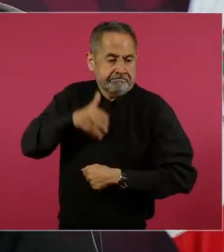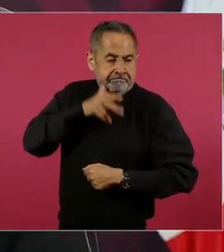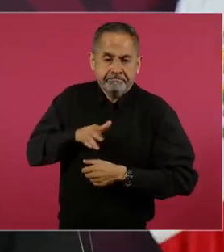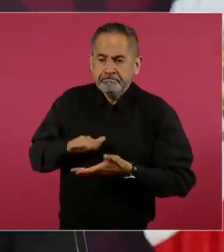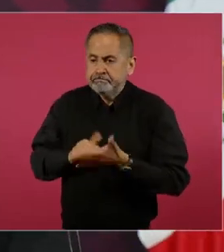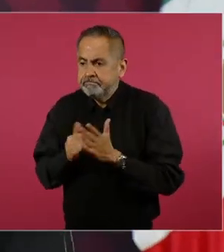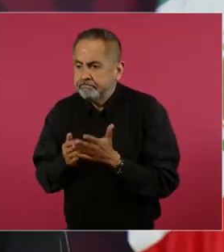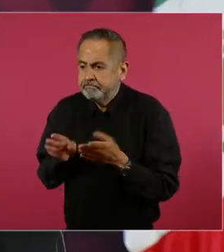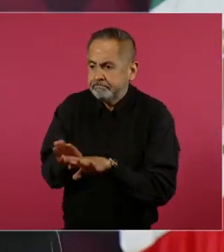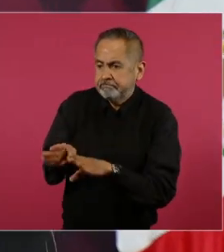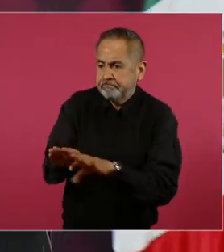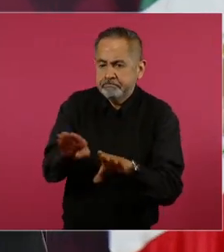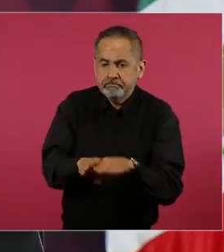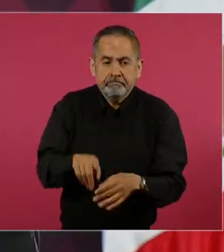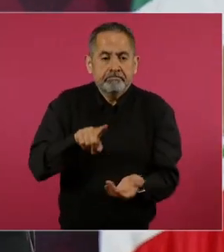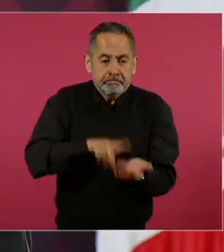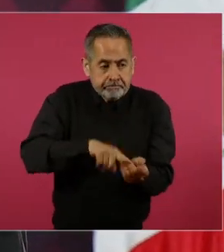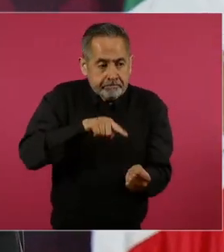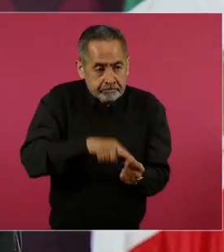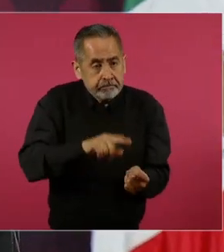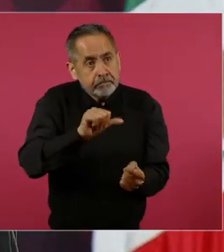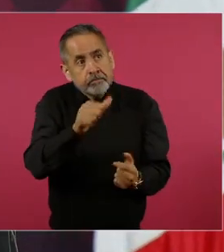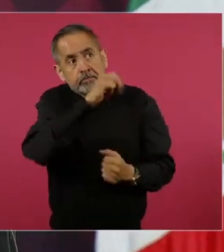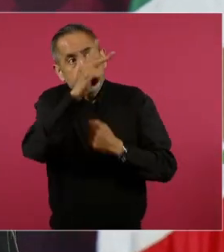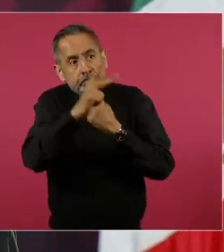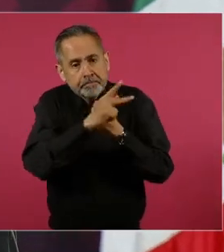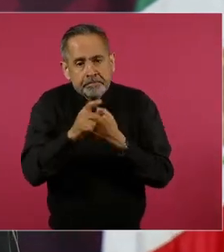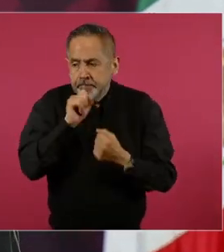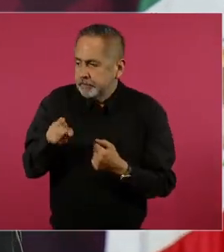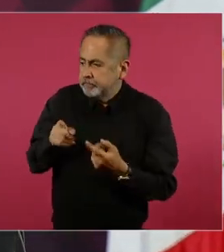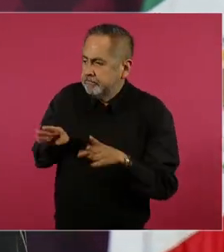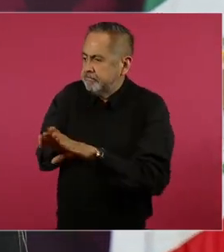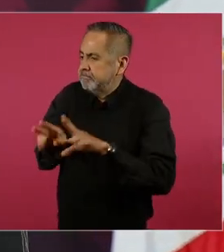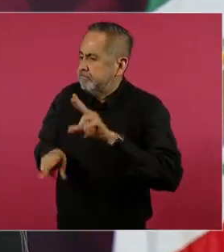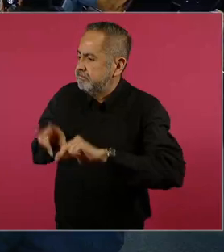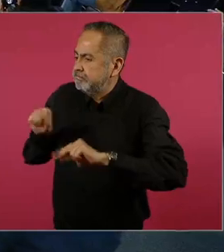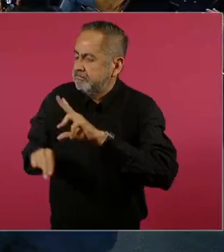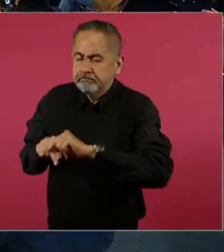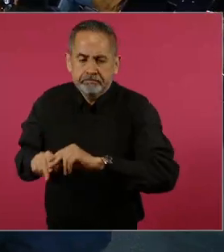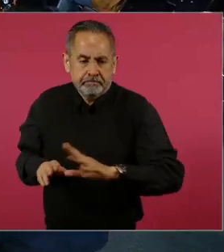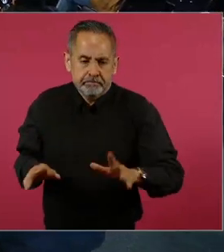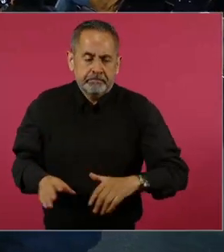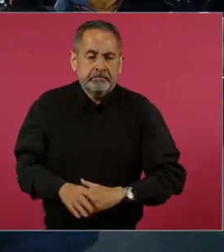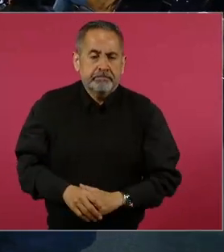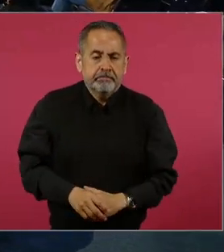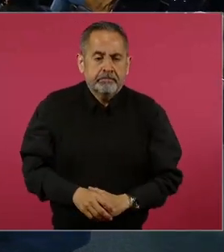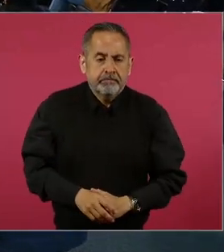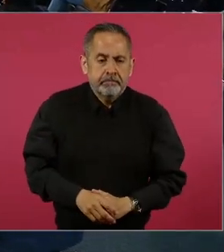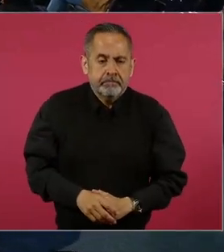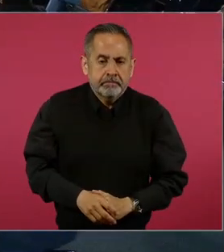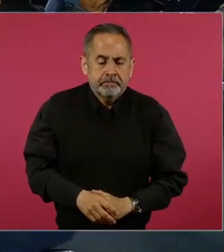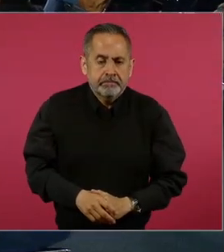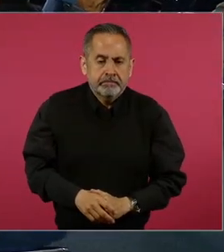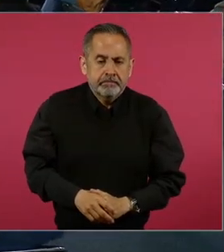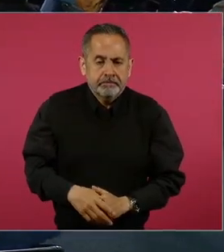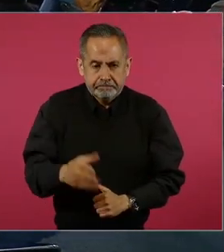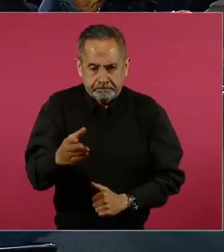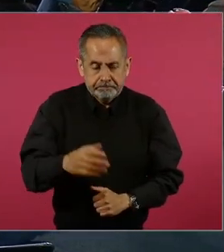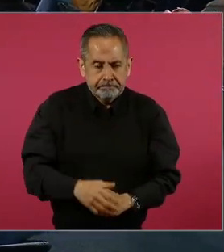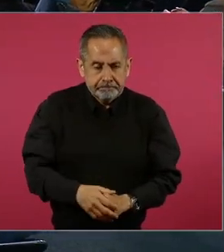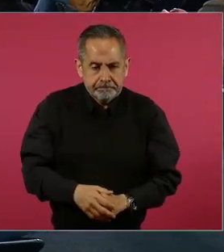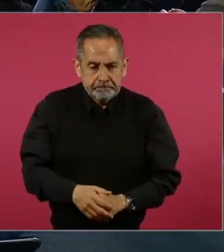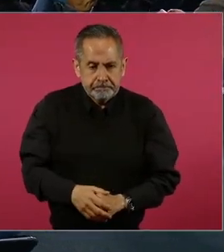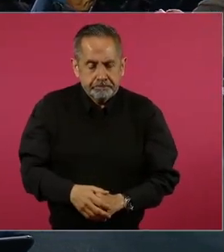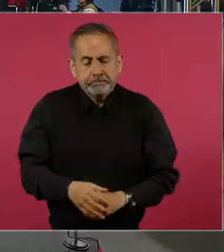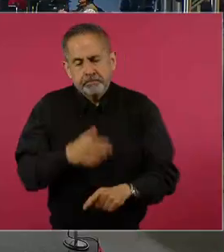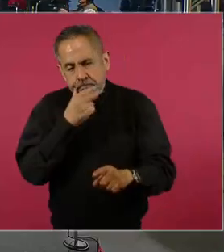tanto en el país como afuera. Y, presidente, continuando, ya que mencionó